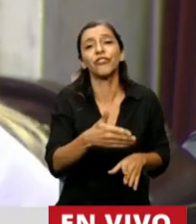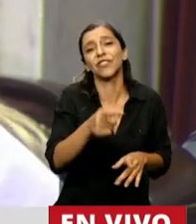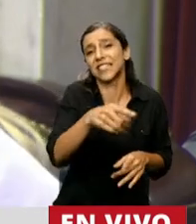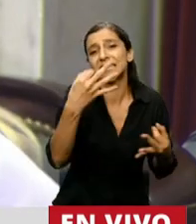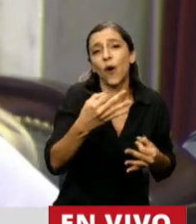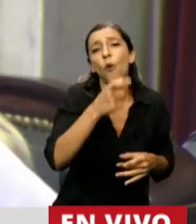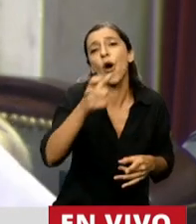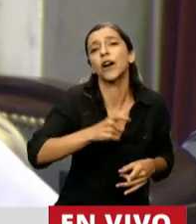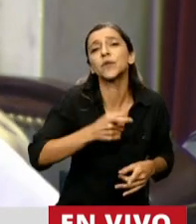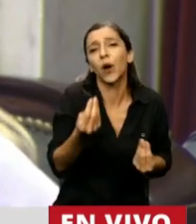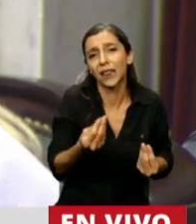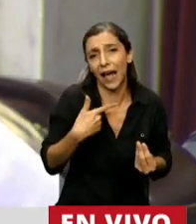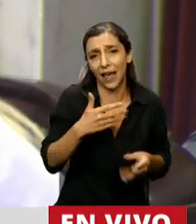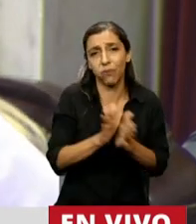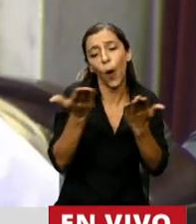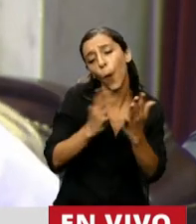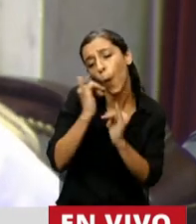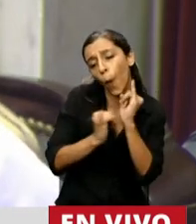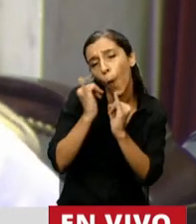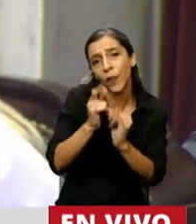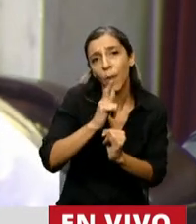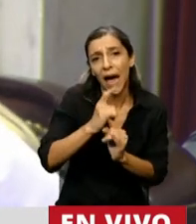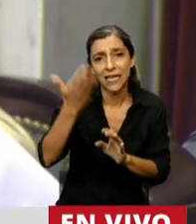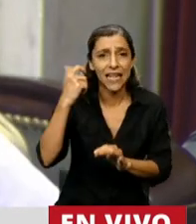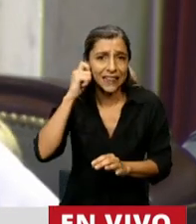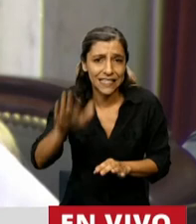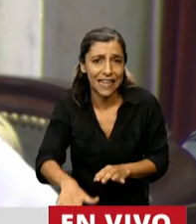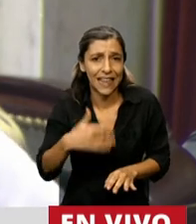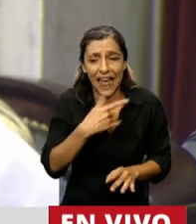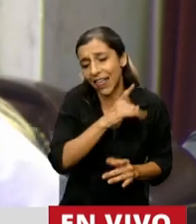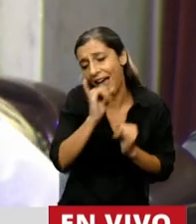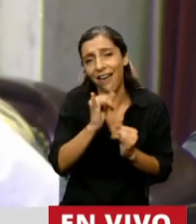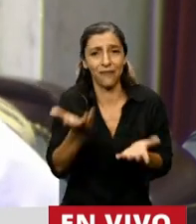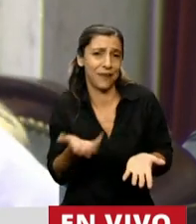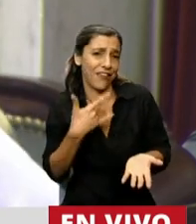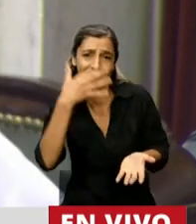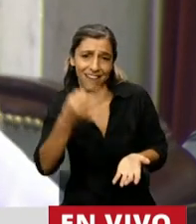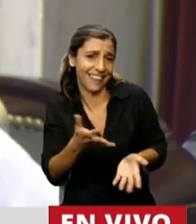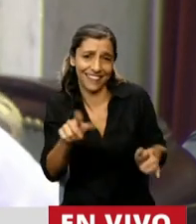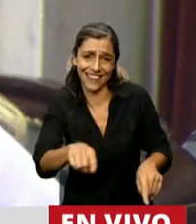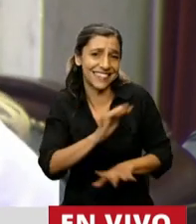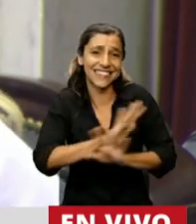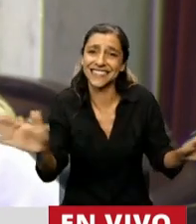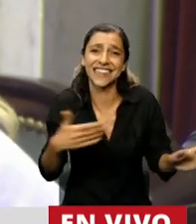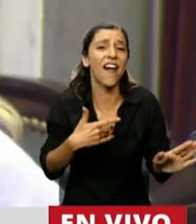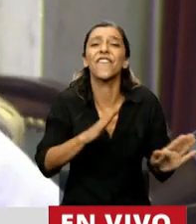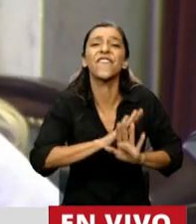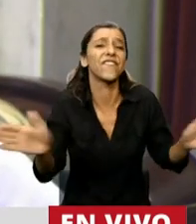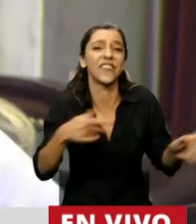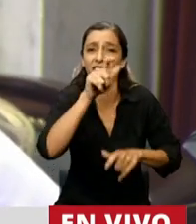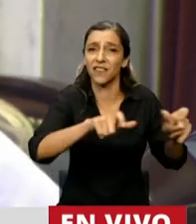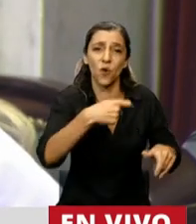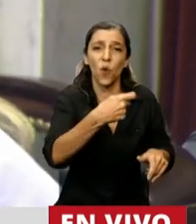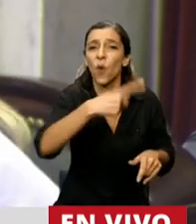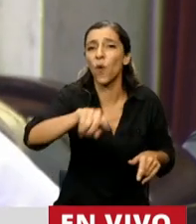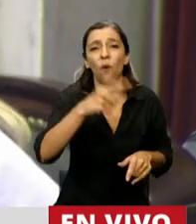de chica, no me los cuentes a mí ahora. Terminen de contarle cuentos a los argentinos, porque los jubilados ya no les creen y lo